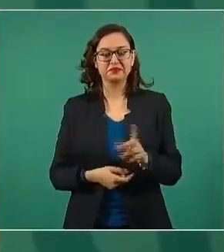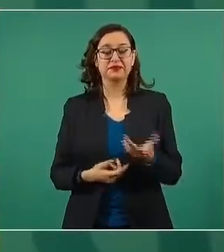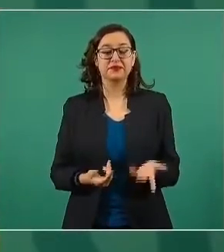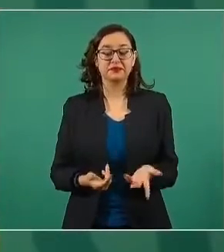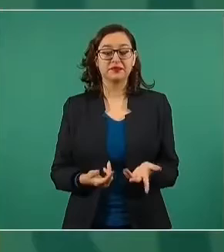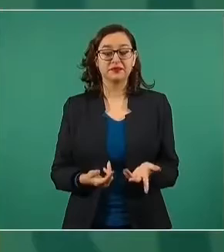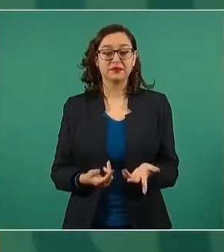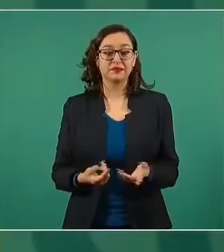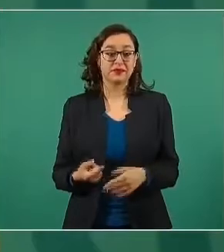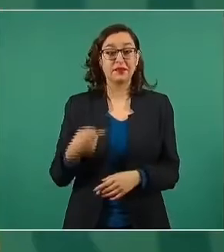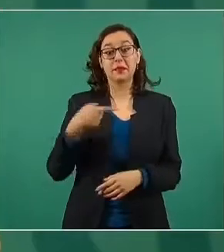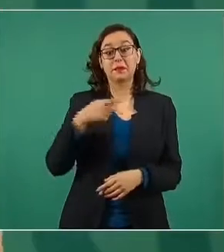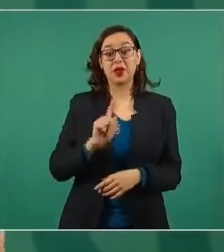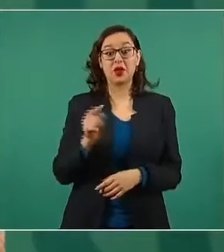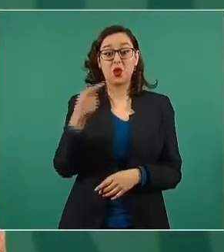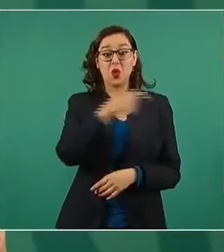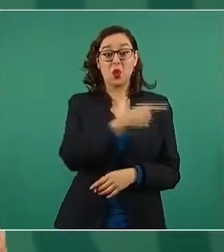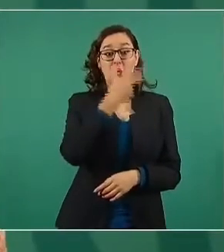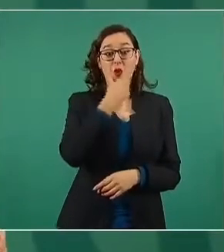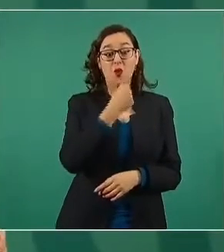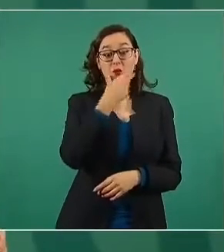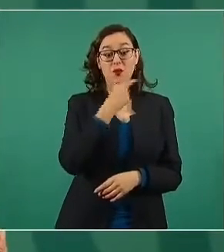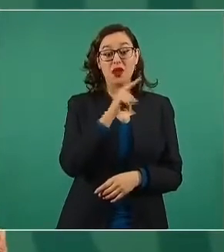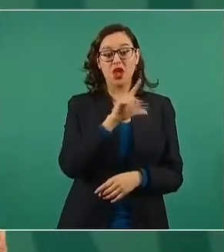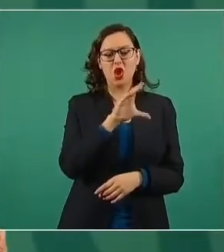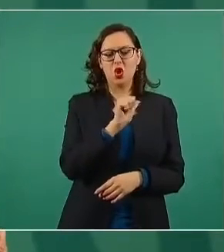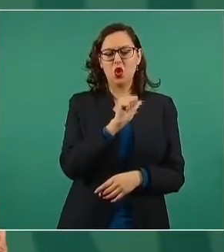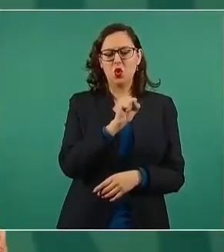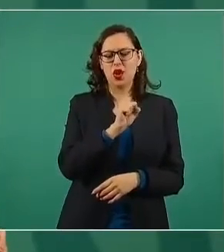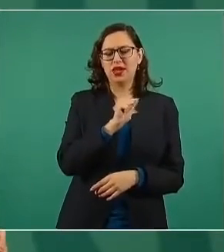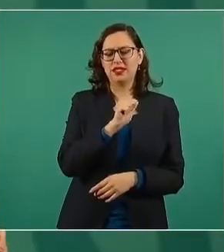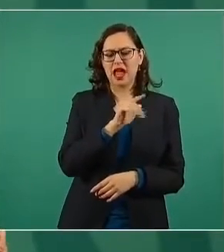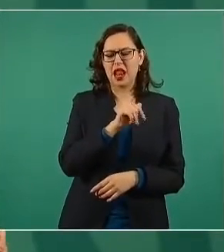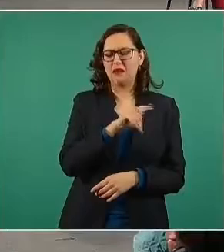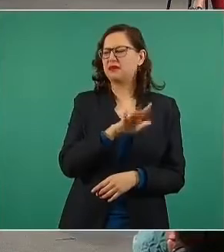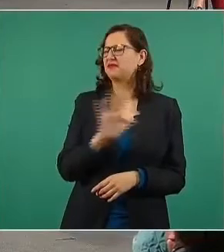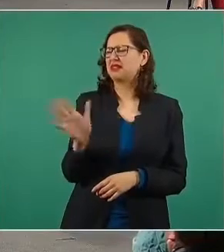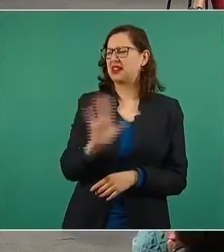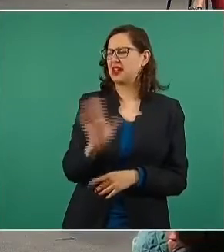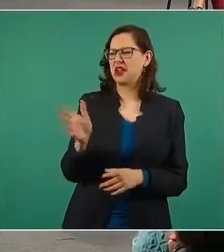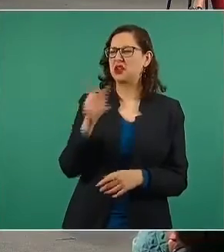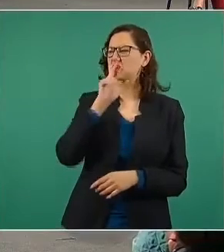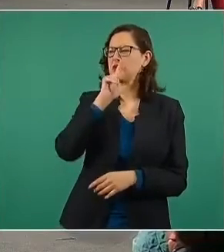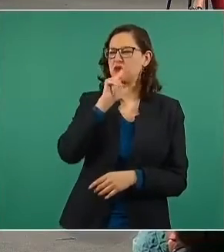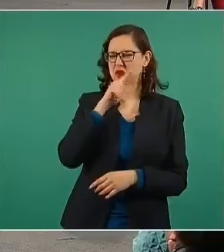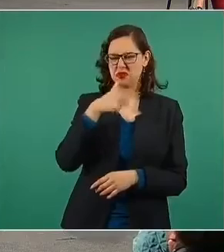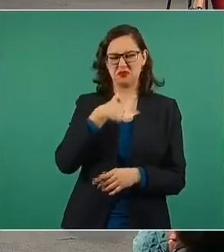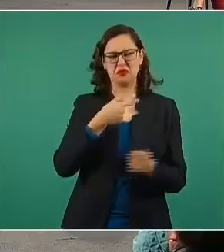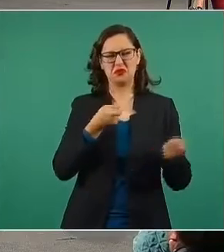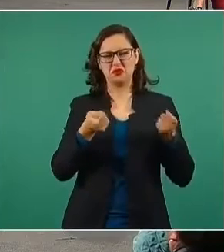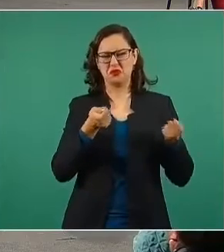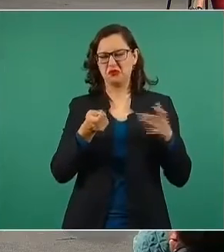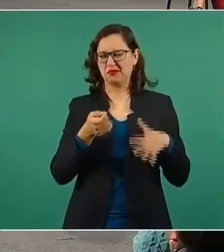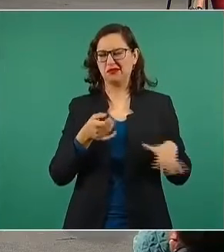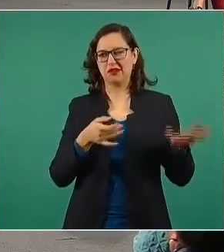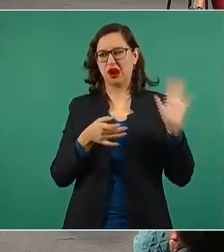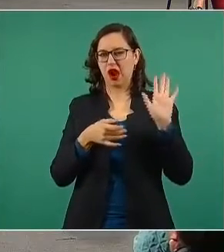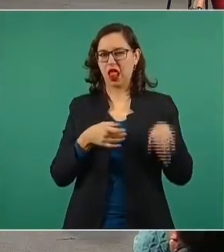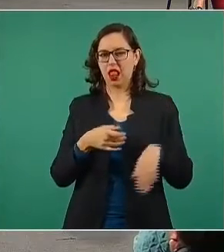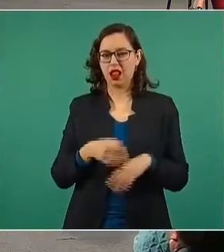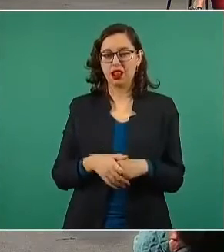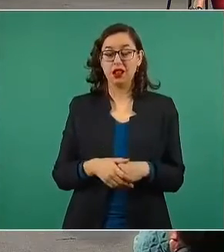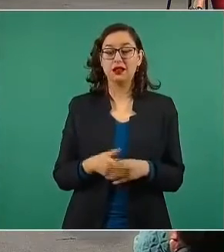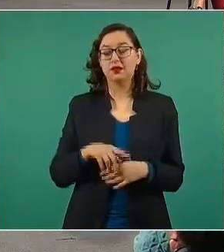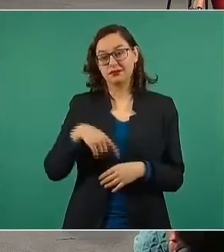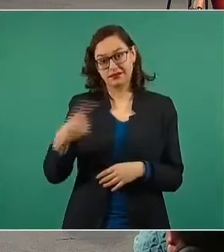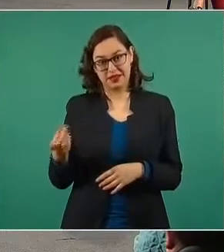Alamán y la de Miguel Lerdo de Tejada. Este tema que estamos tratando sobre